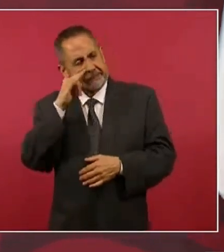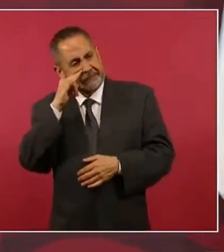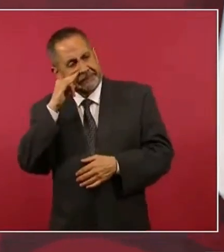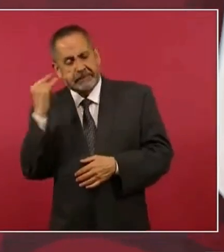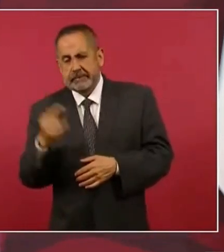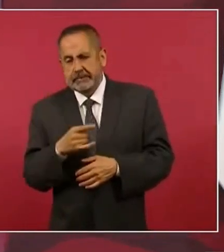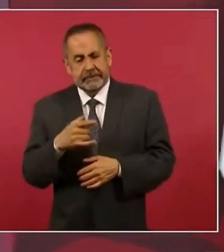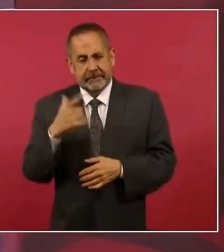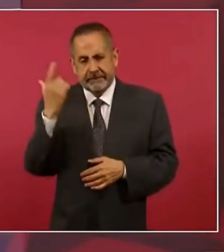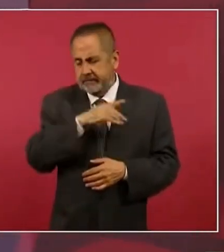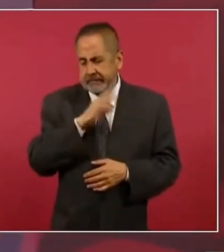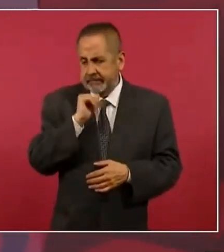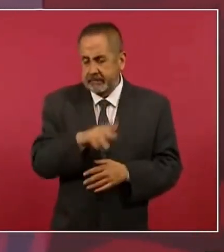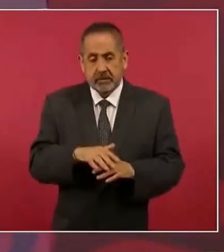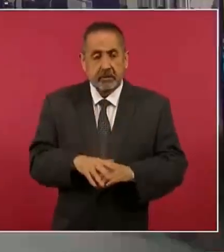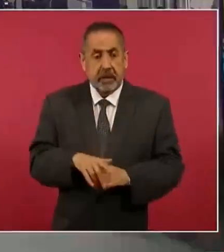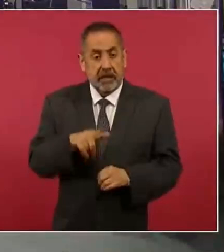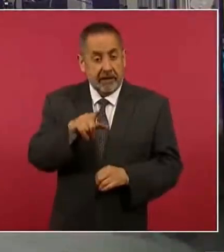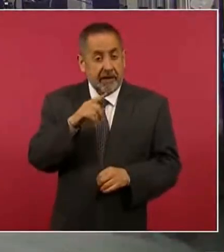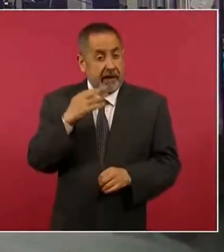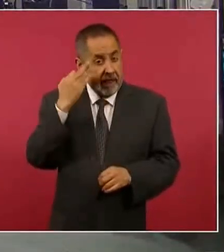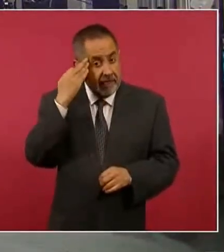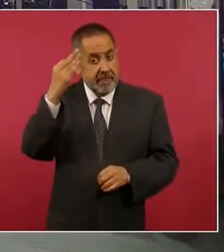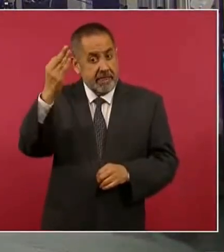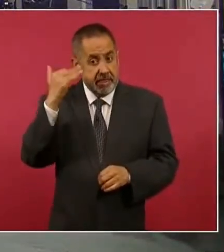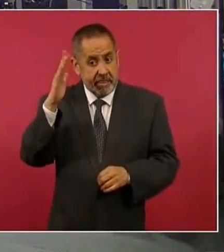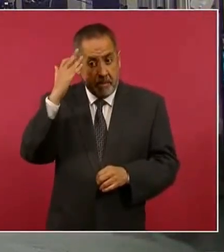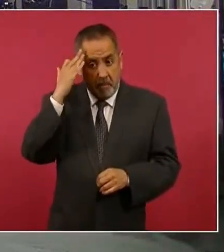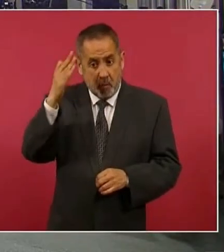tremendo. Fíjense que en ese tiempo